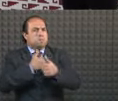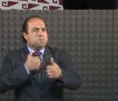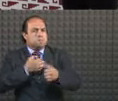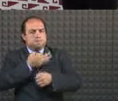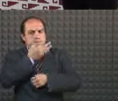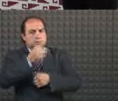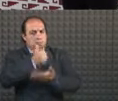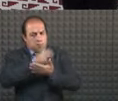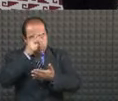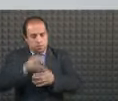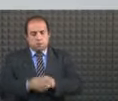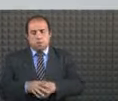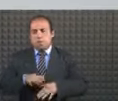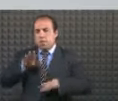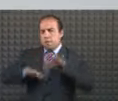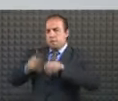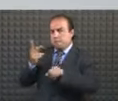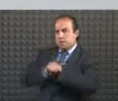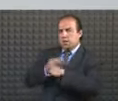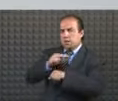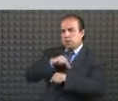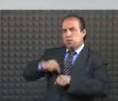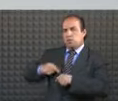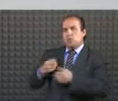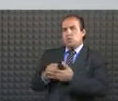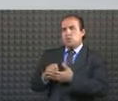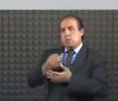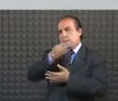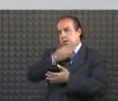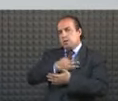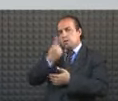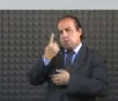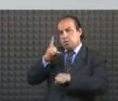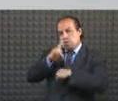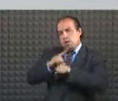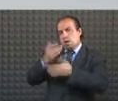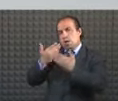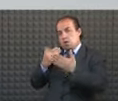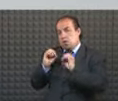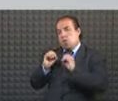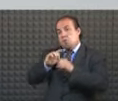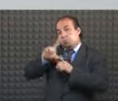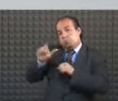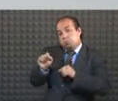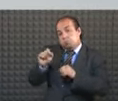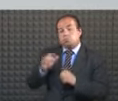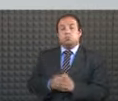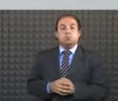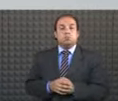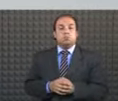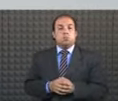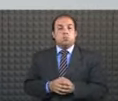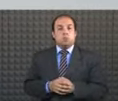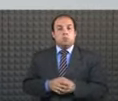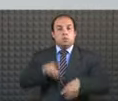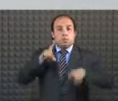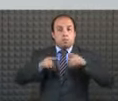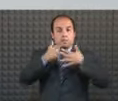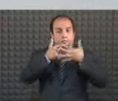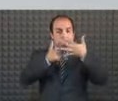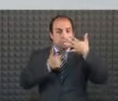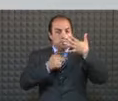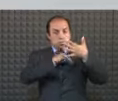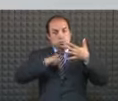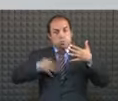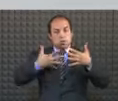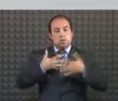Ciudad de México? ¿En qué a veces pasa así, que nos notifican un día anterior o nos notifican posteriormente. De acuerdo a los indicadores, nosotros